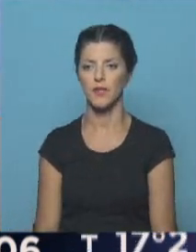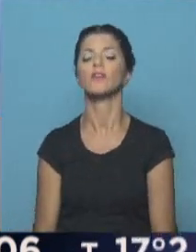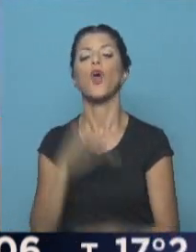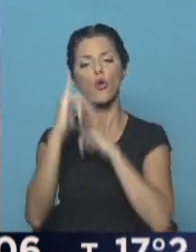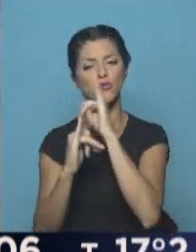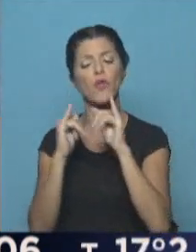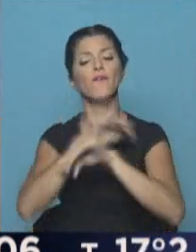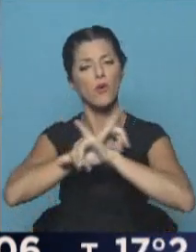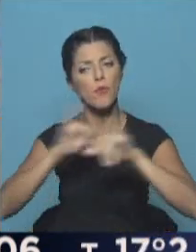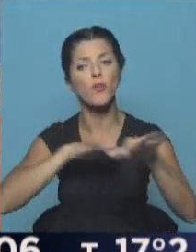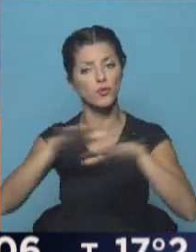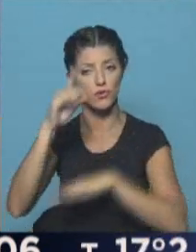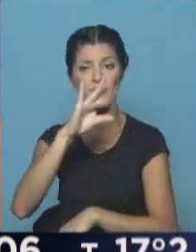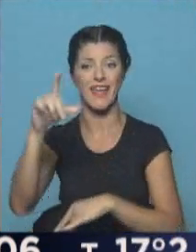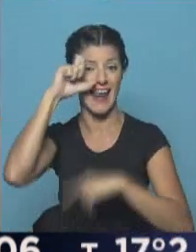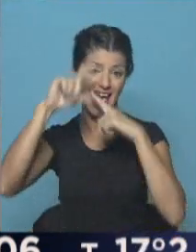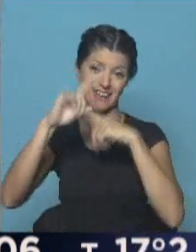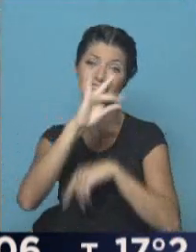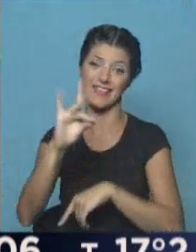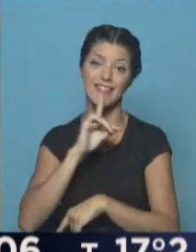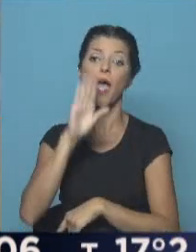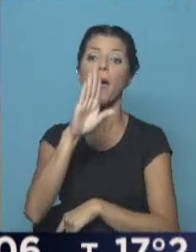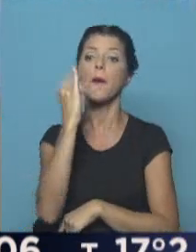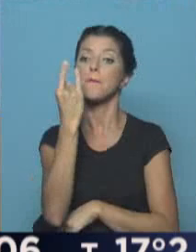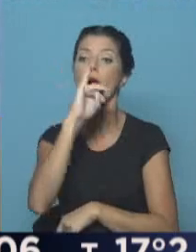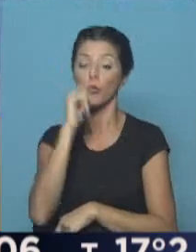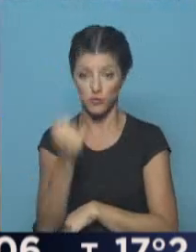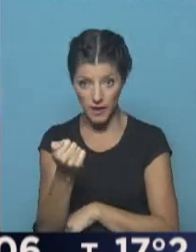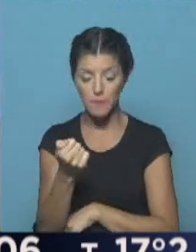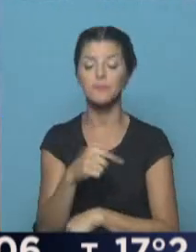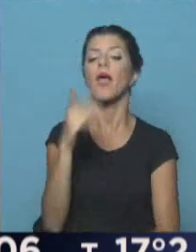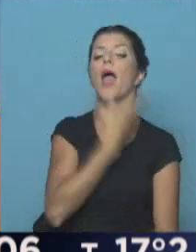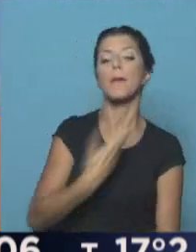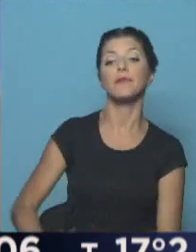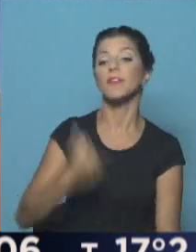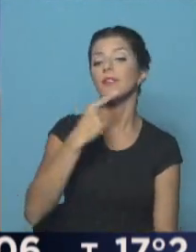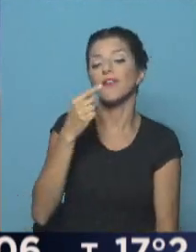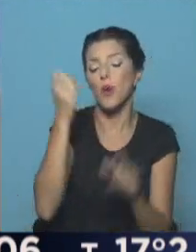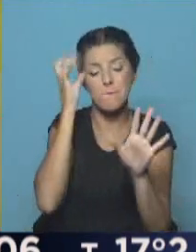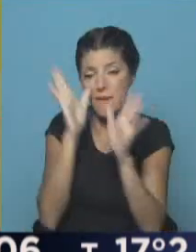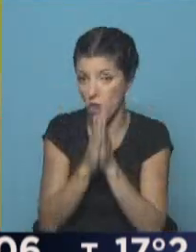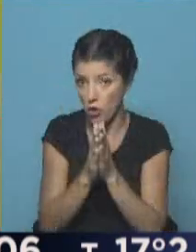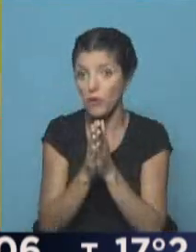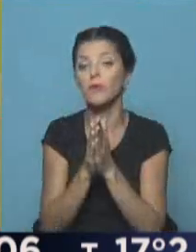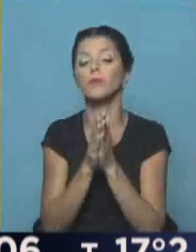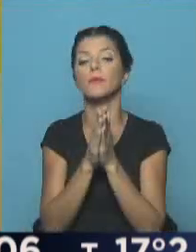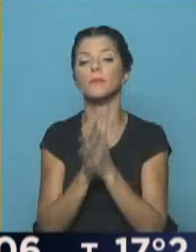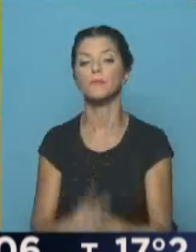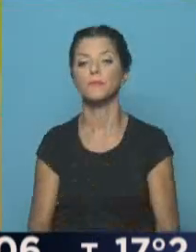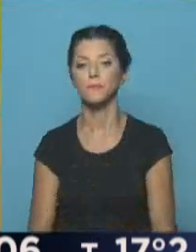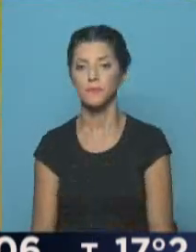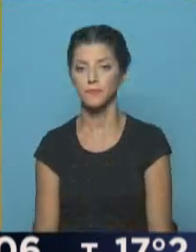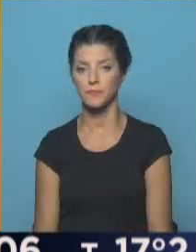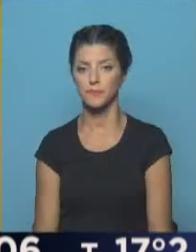Bauzá como ex técnico. Tapia solo pidió disculpas, ya van a llegar los logros, prometió